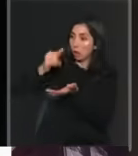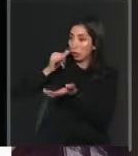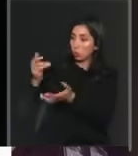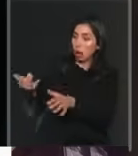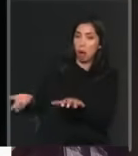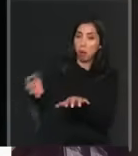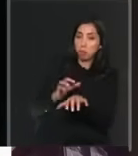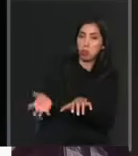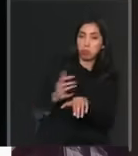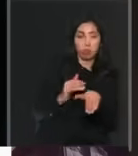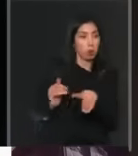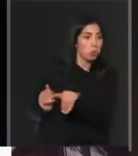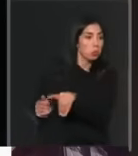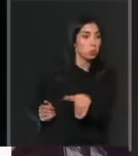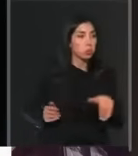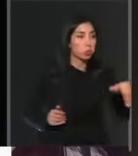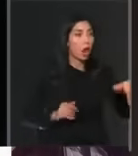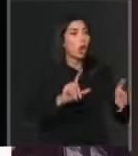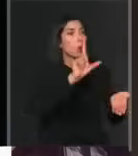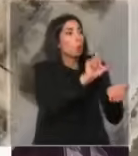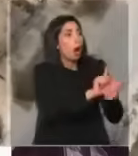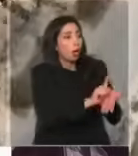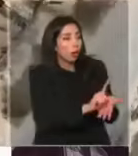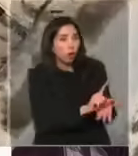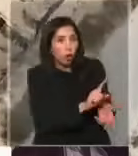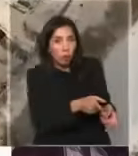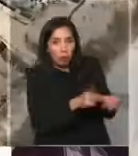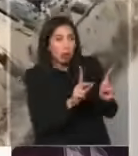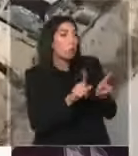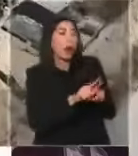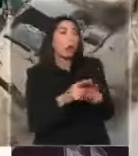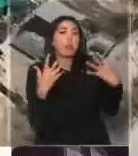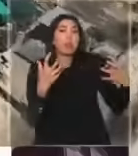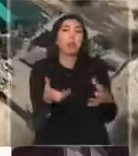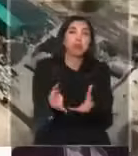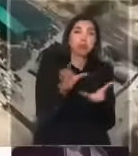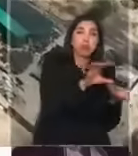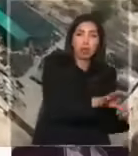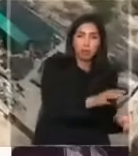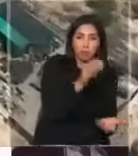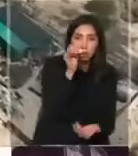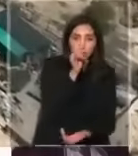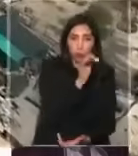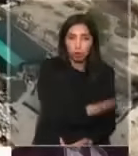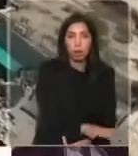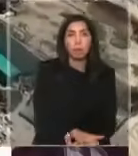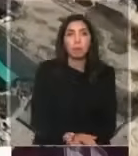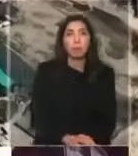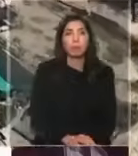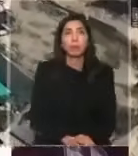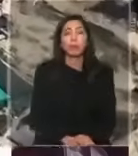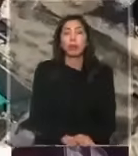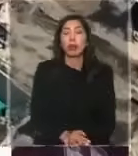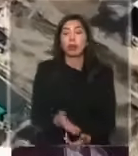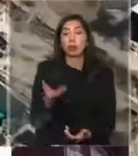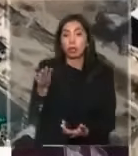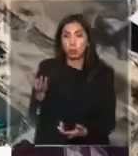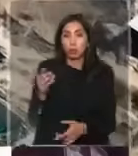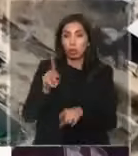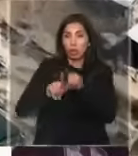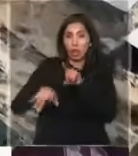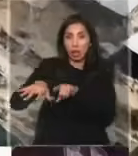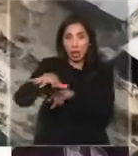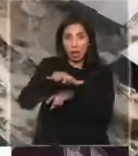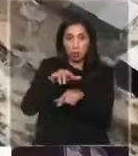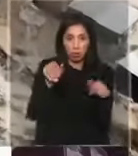un lugar que no está apto para recepcionar residuos. De eso hay certeza en este terreno, a solo metros